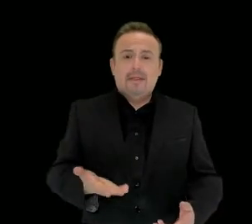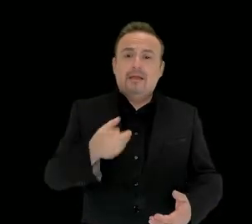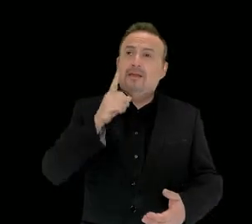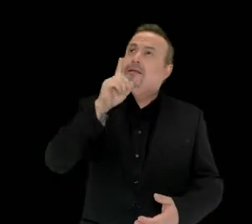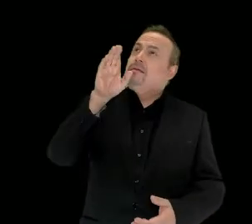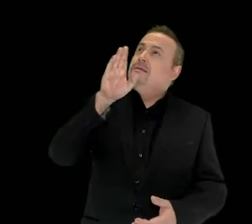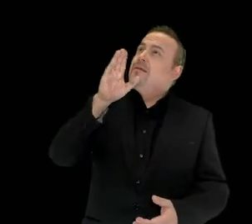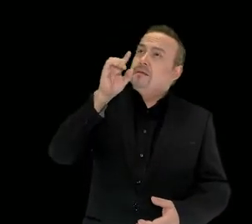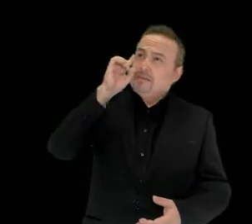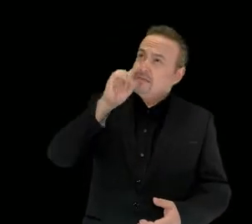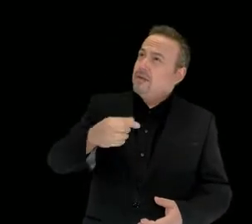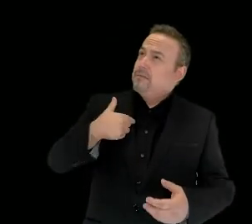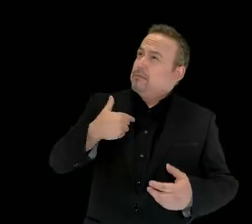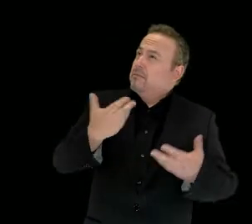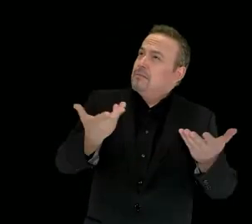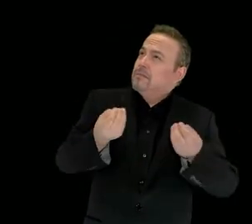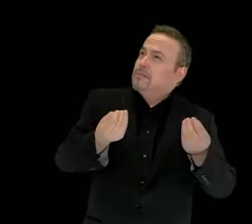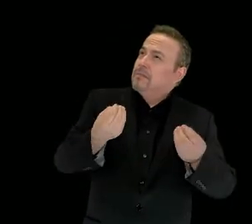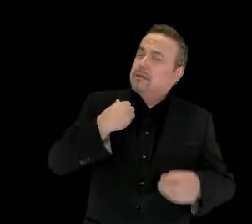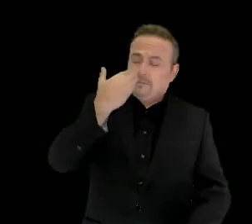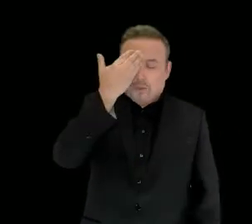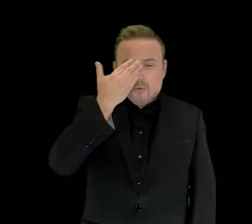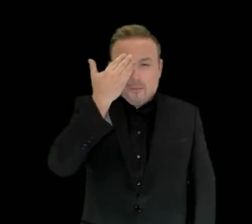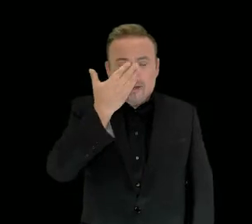¿Sabe lo que me preocupa?